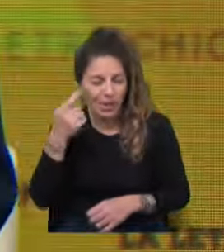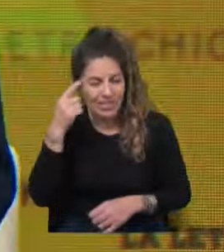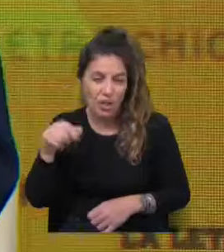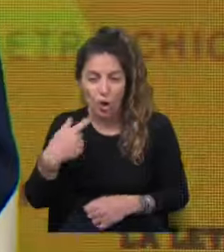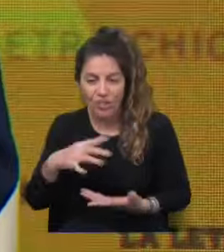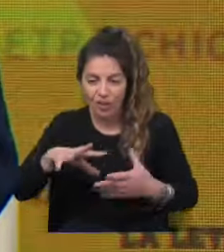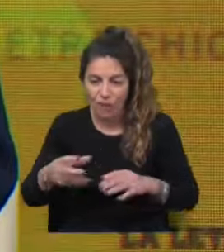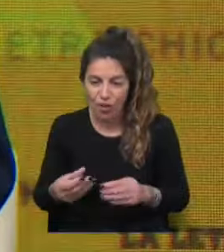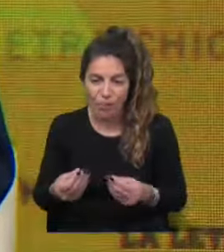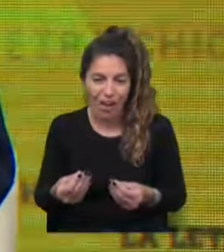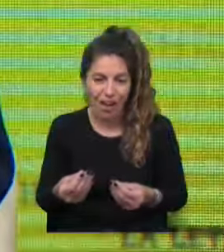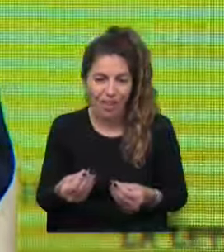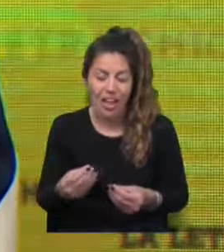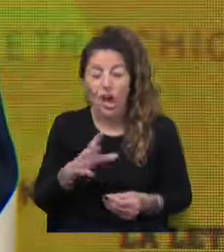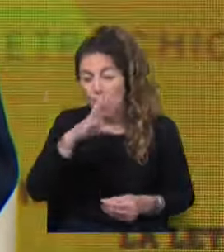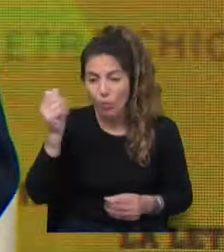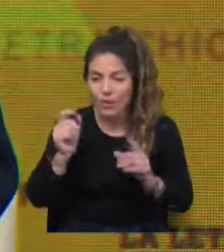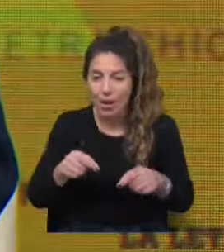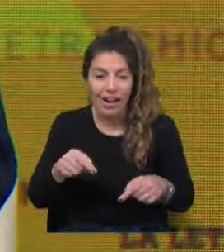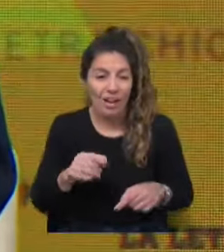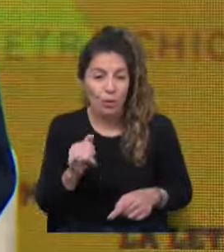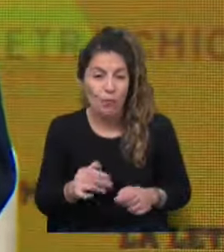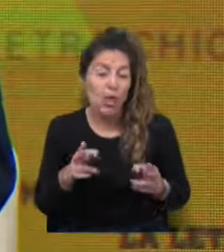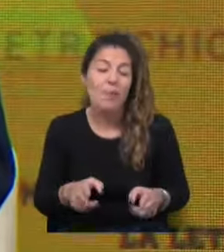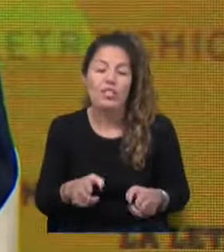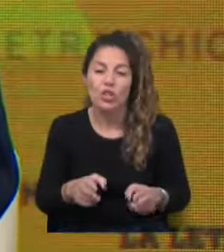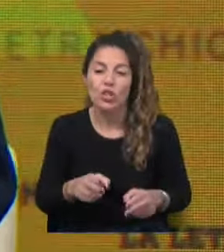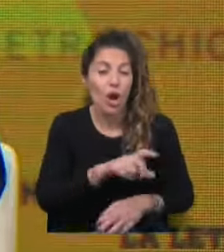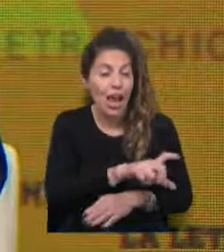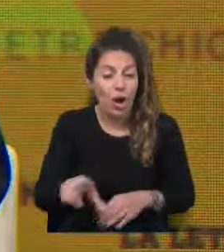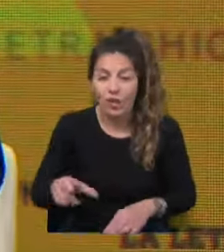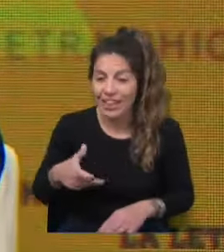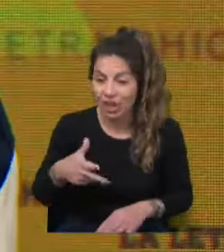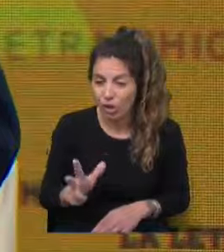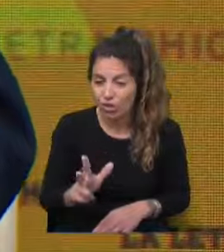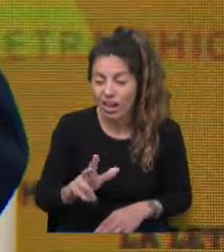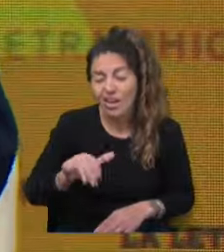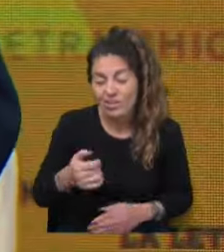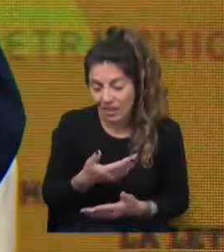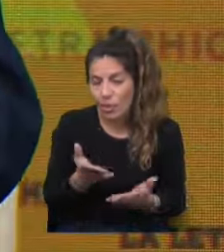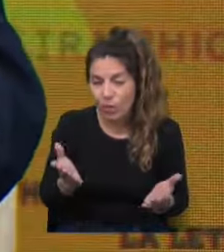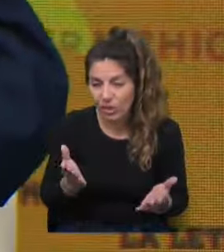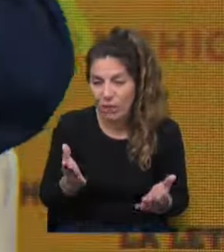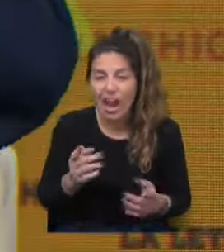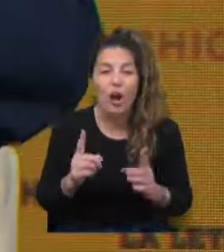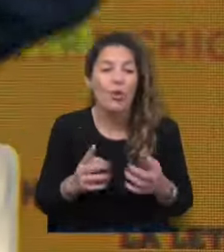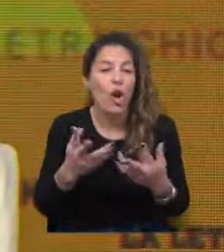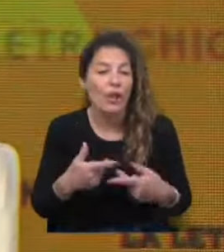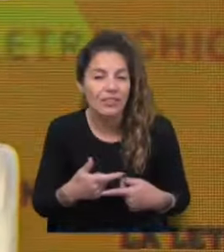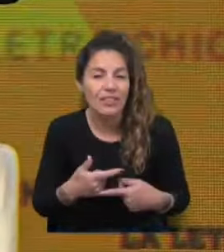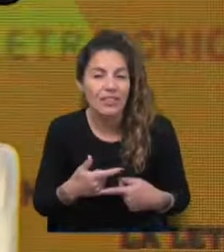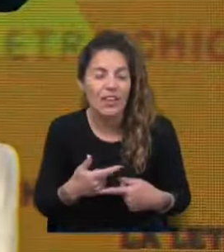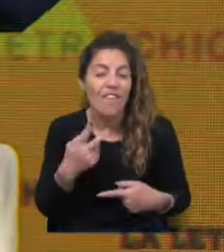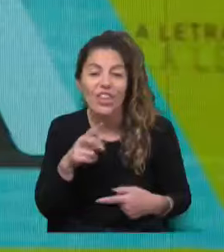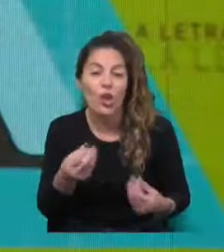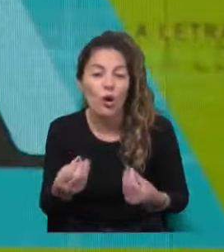de... Y no olvidemos que acá tuvimos un episodio en las costas de Rocha, que ya te daba la pauta, que algunas organizaciones estaban...